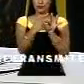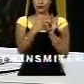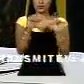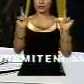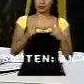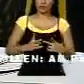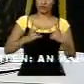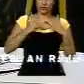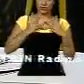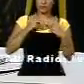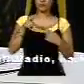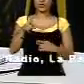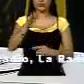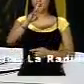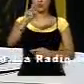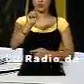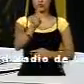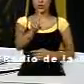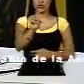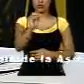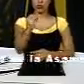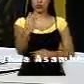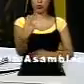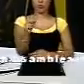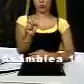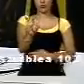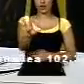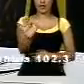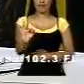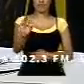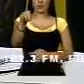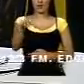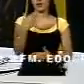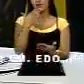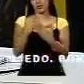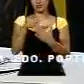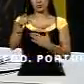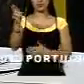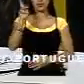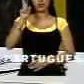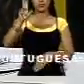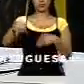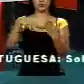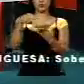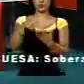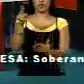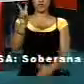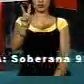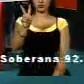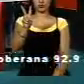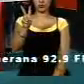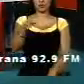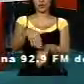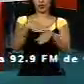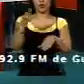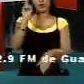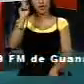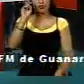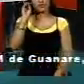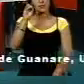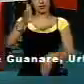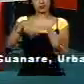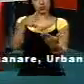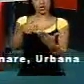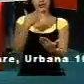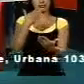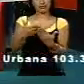Allí están Soberana 92.9 desde Guanare, Urbana 103.3 desde Guanare, Zamorana